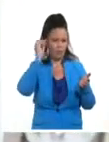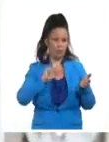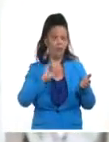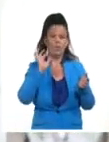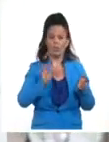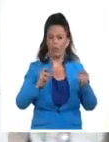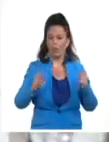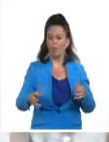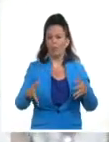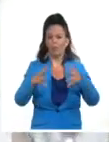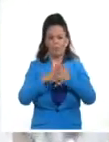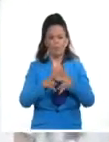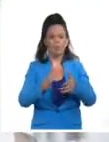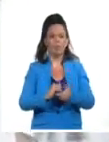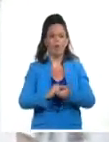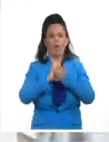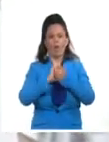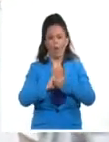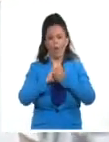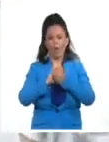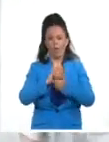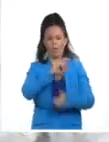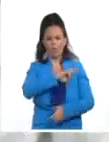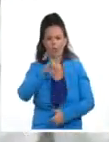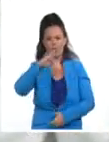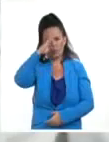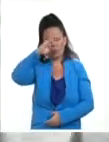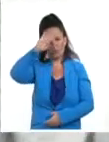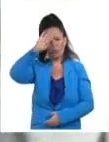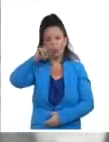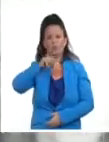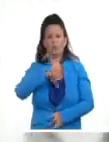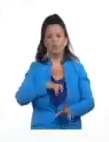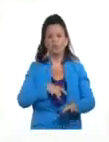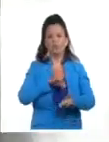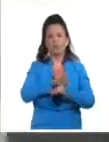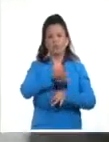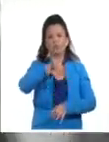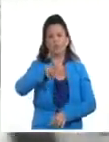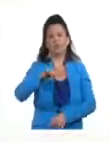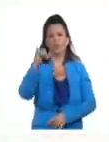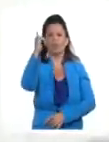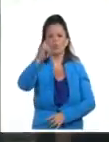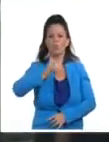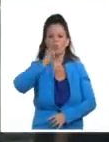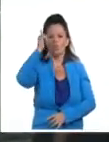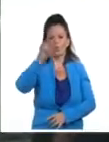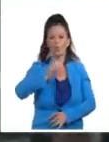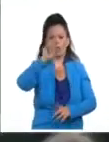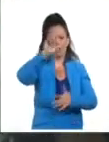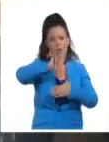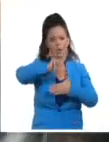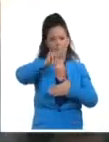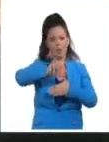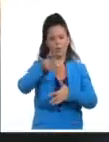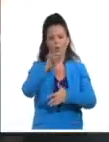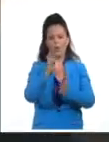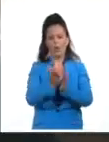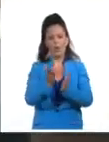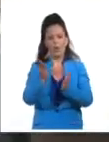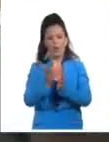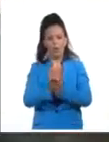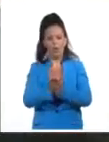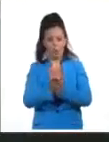Cuba, trazó aquí huellas definitivas, como la Fundación del Nuevo Cine Latinoamericano y la Escuela Internacional de Cine y Televisión de San Antonio de los Baños,